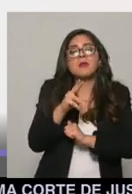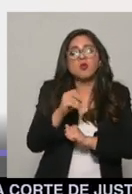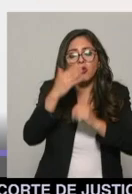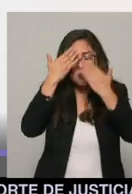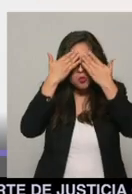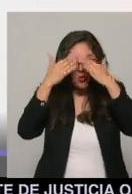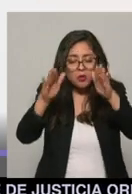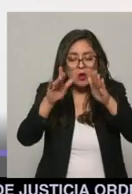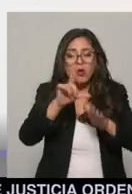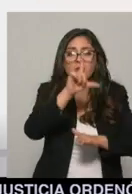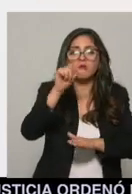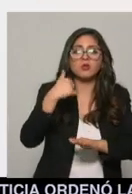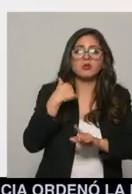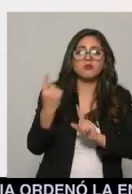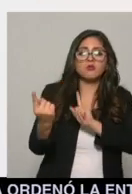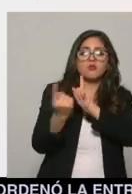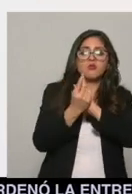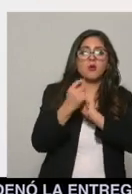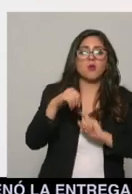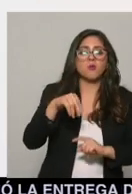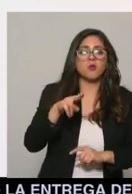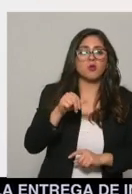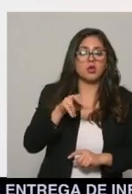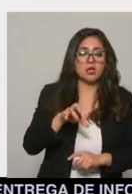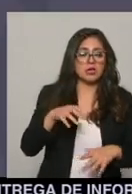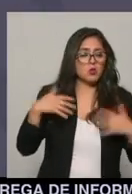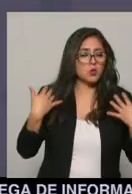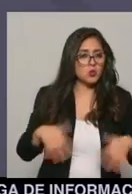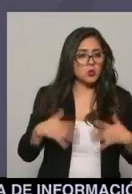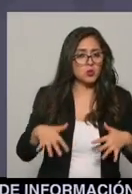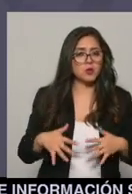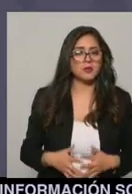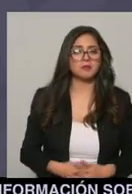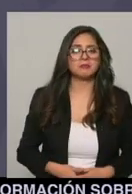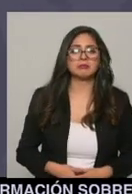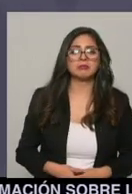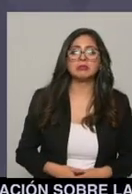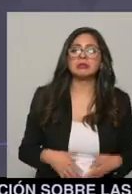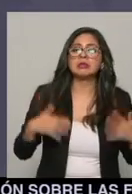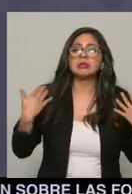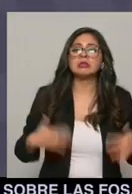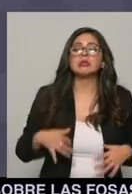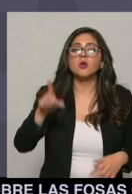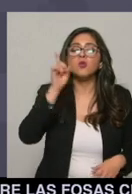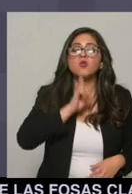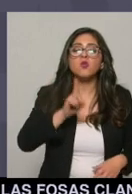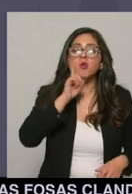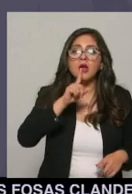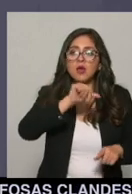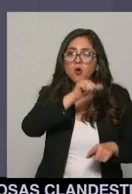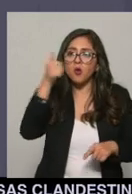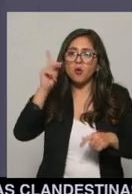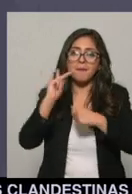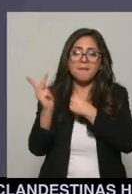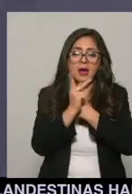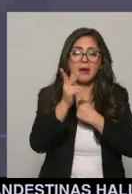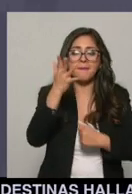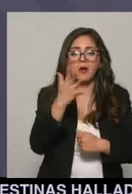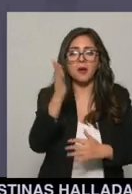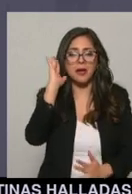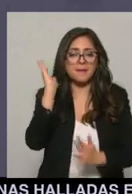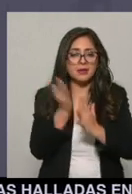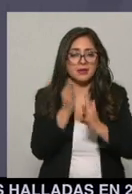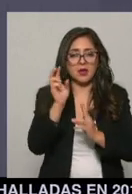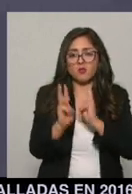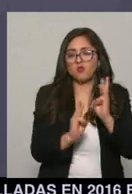involucré con MUNIC, pues, ¿no? Bueno, claro, o sea, las mujeres en todas partes, ¿no? La mitad del mundo, imagínate, ¿no? Además, ¿qué tan